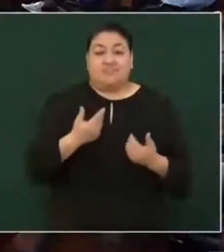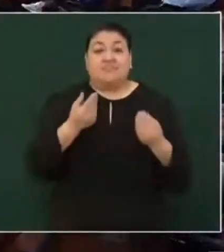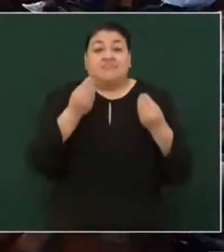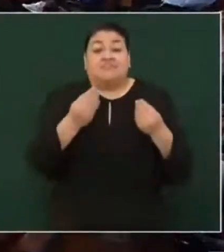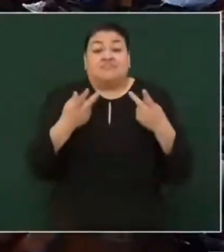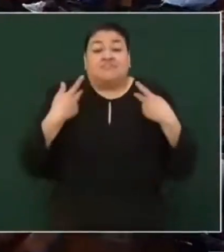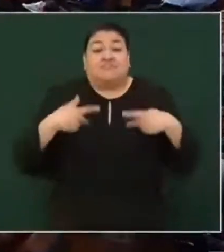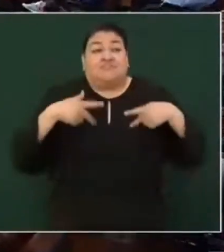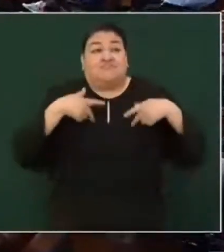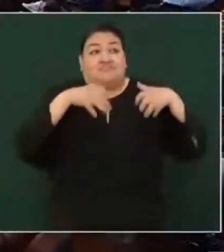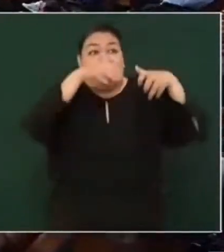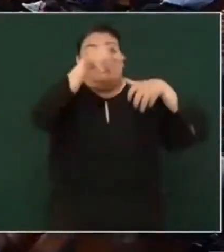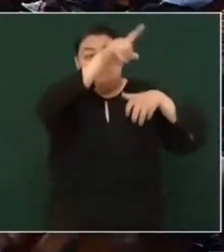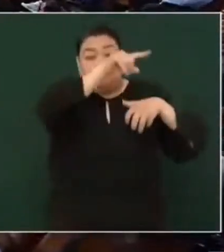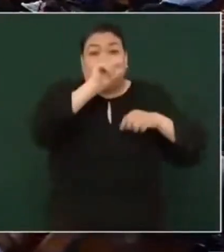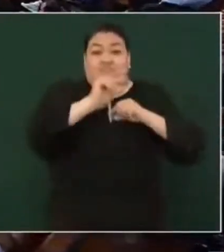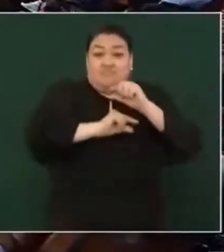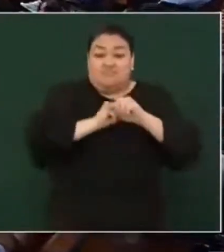muchos.